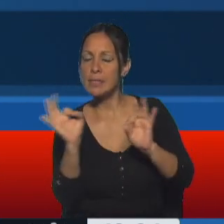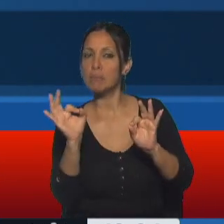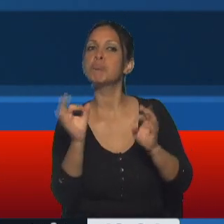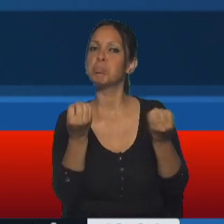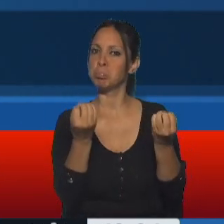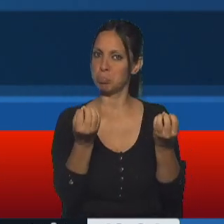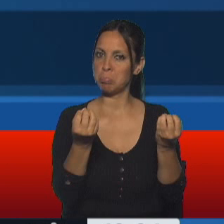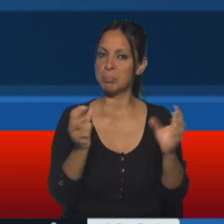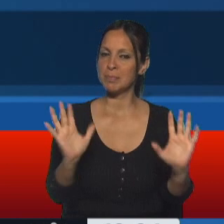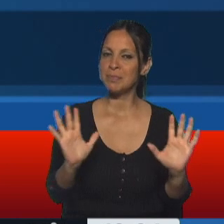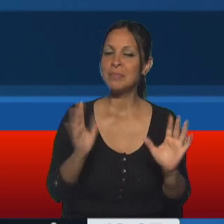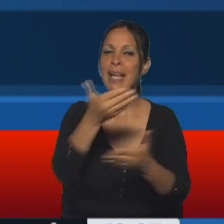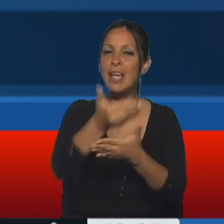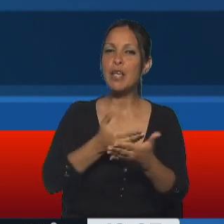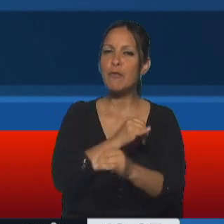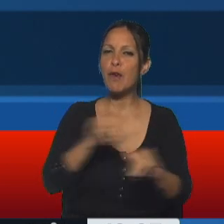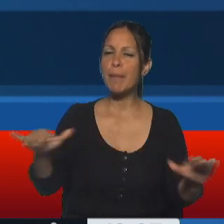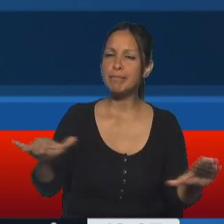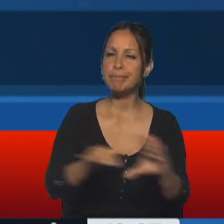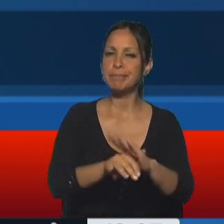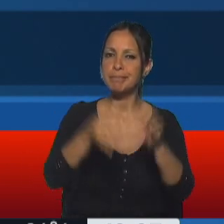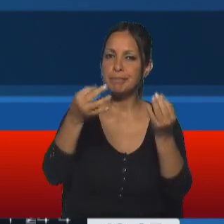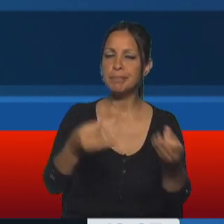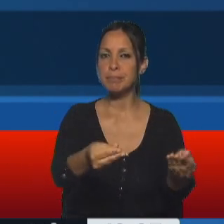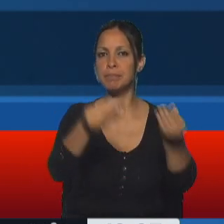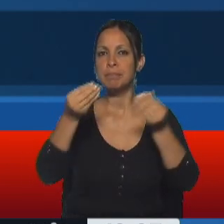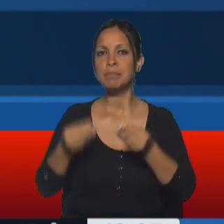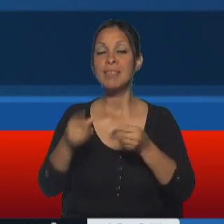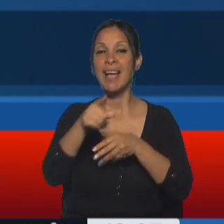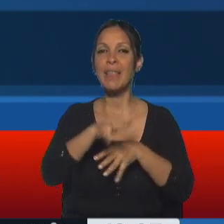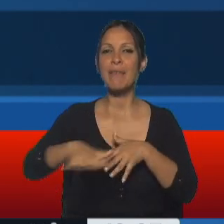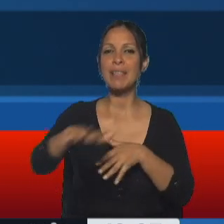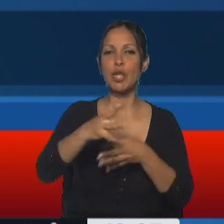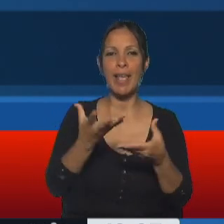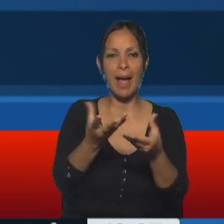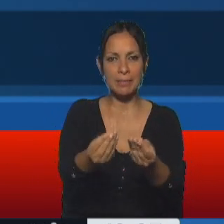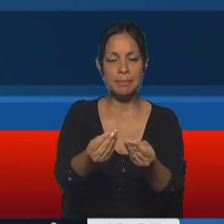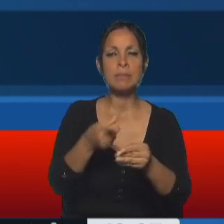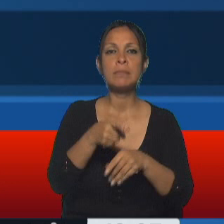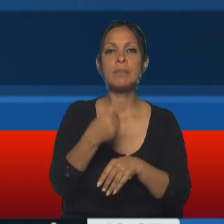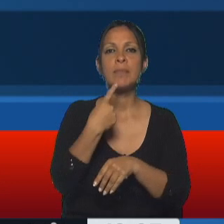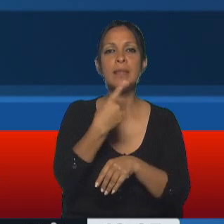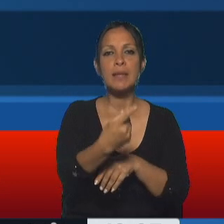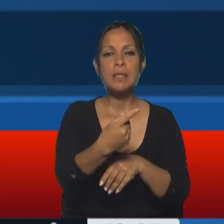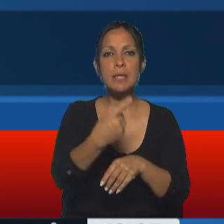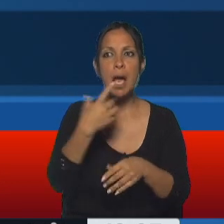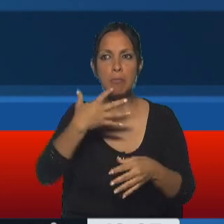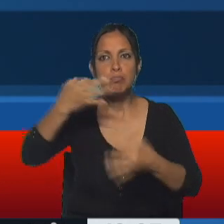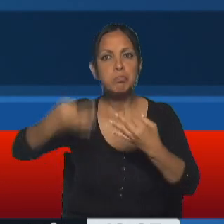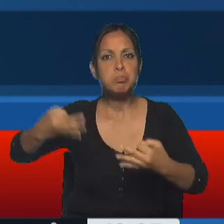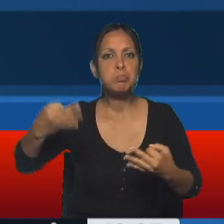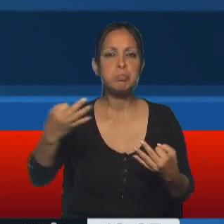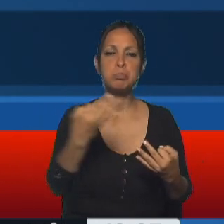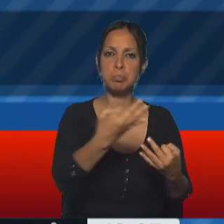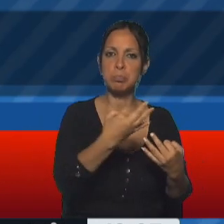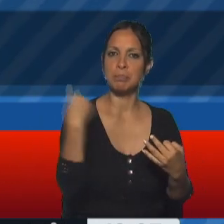Hay un informe muy preciso de la Defensoría del Pueblo, donde plantea un cumplimiento bastante